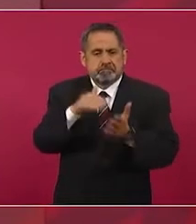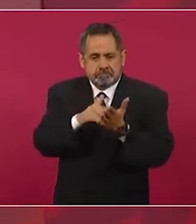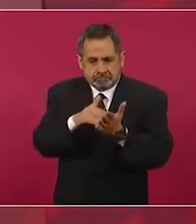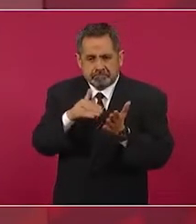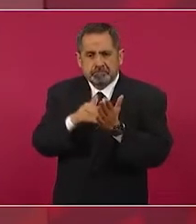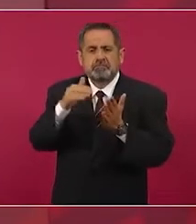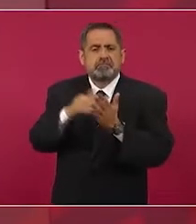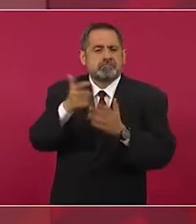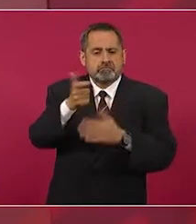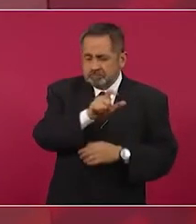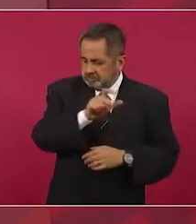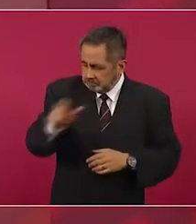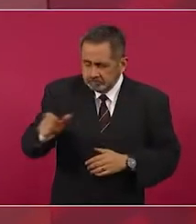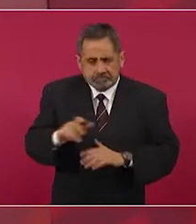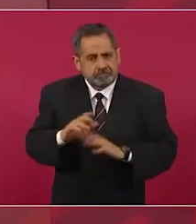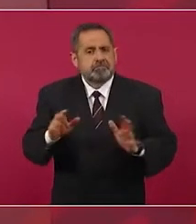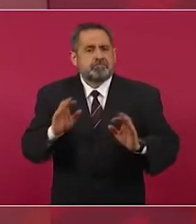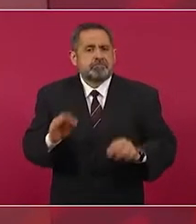10,000 millones.